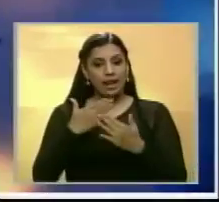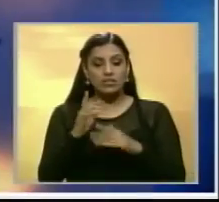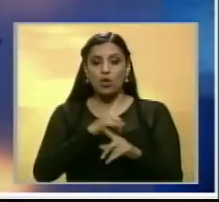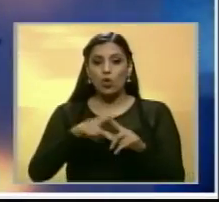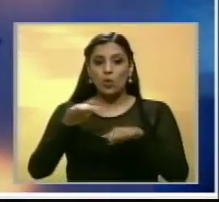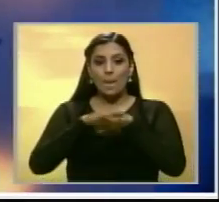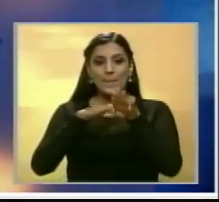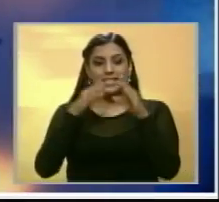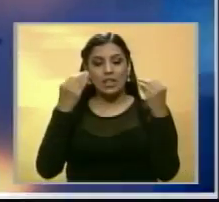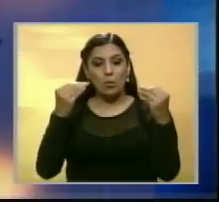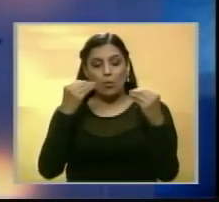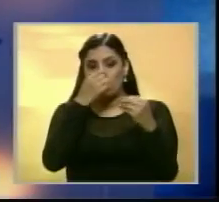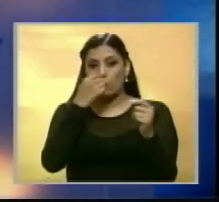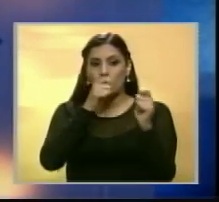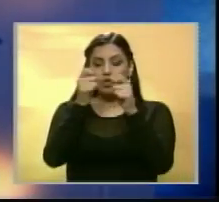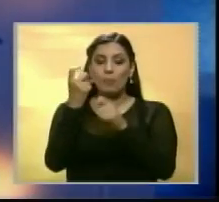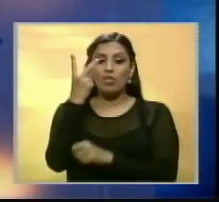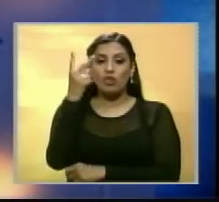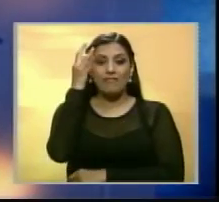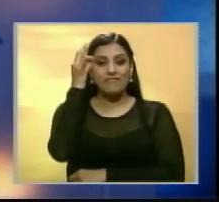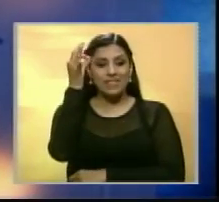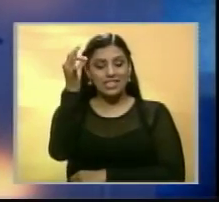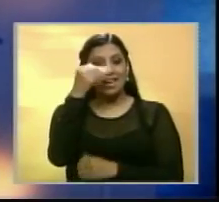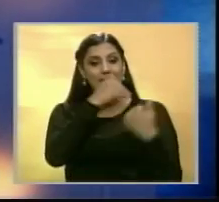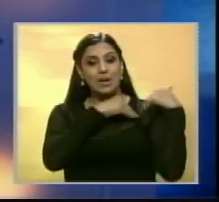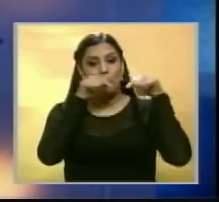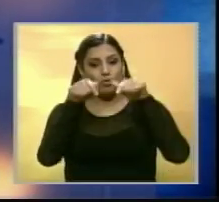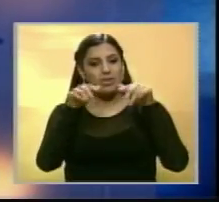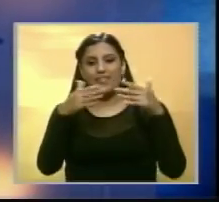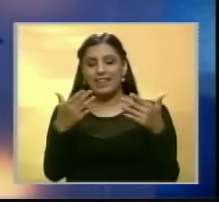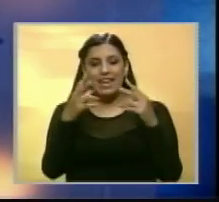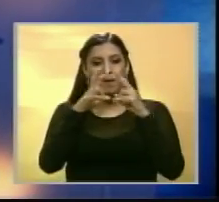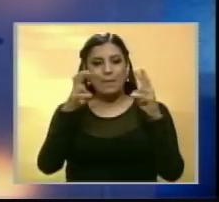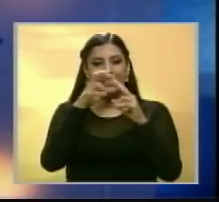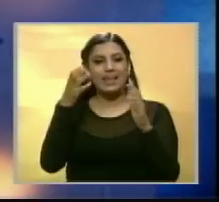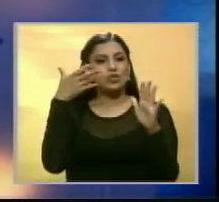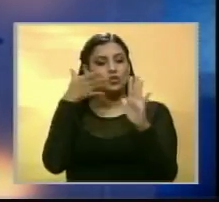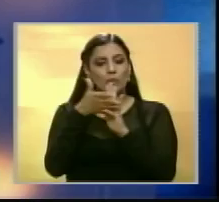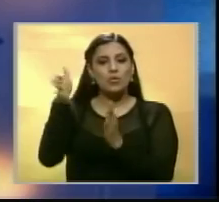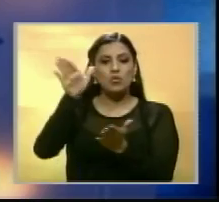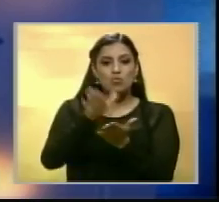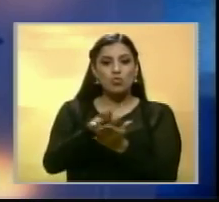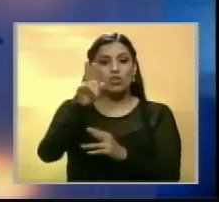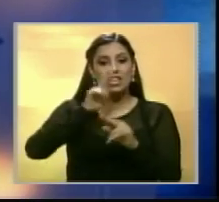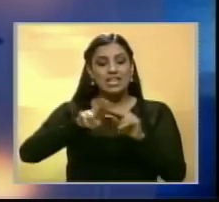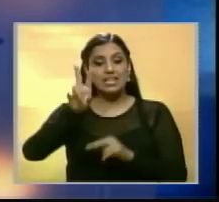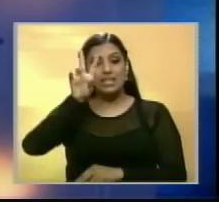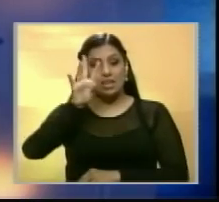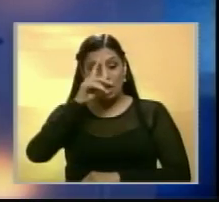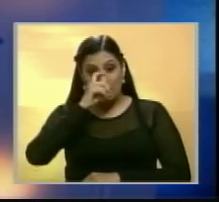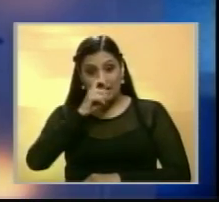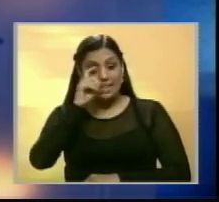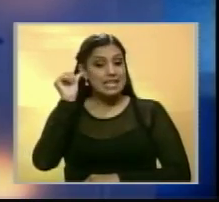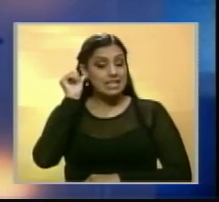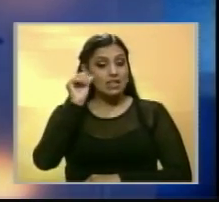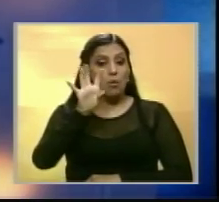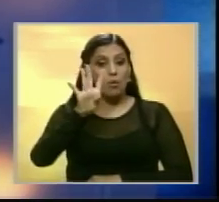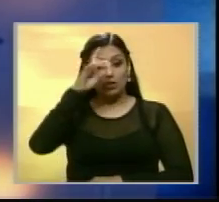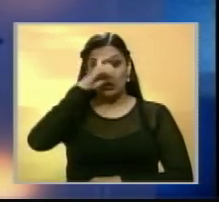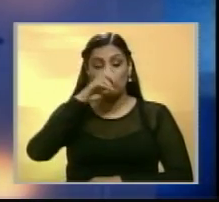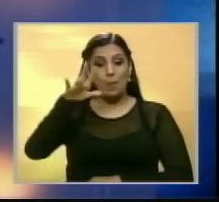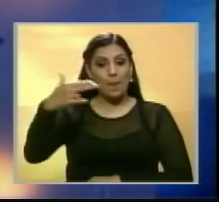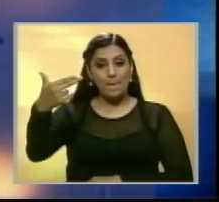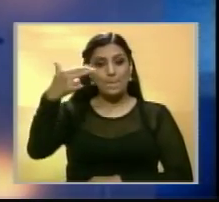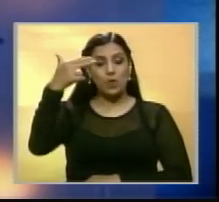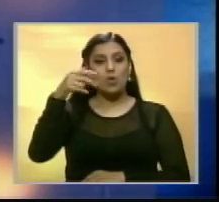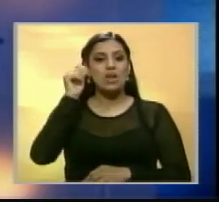Fabiola. El Ministerio Público designó a 2 fiscales para dirigir la investigación del hecho violento en el que falleció una niña de 4 años luego de recibir un